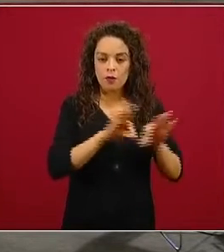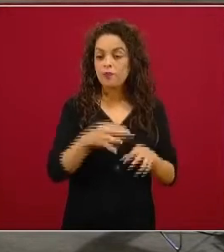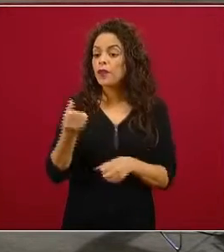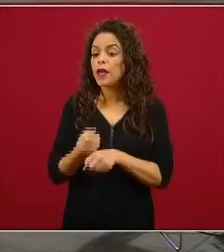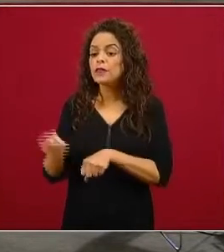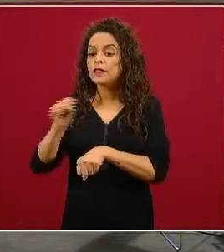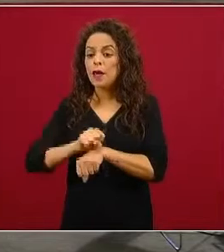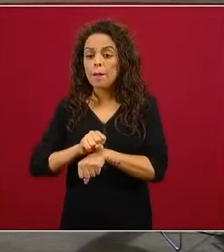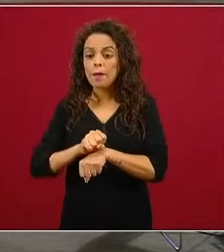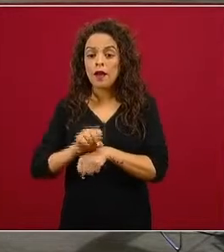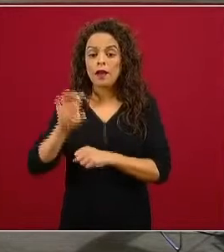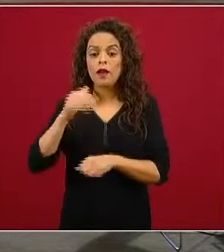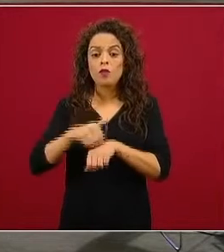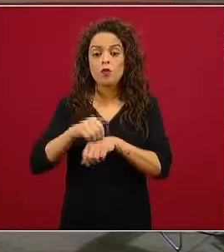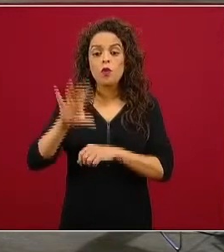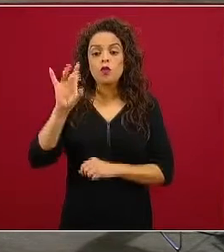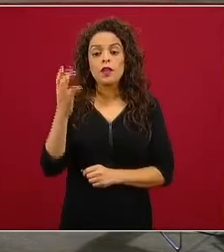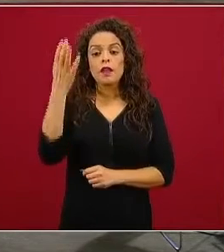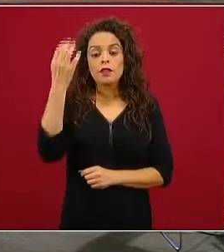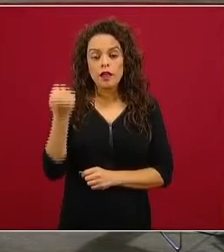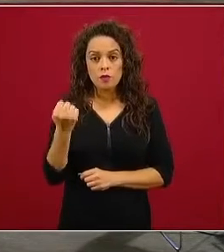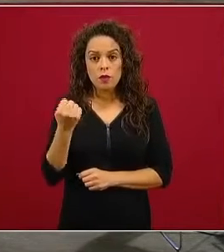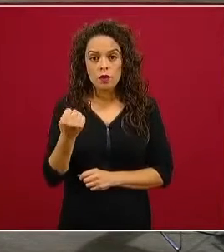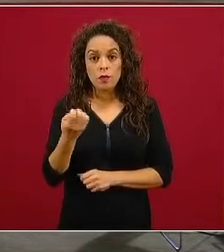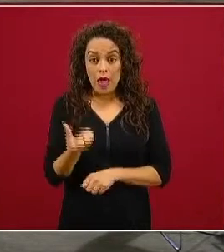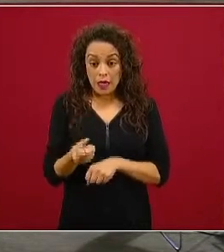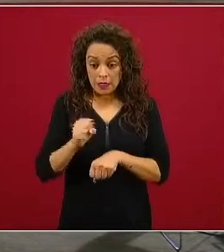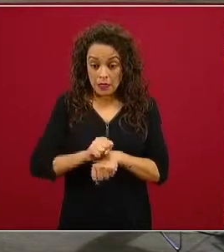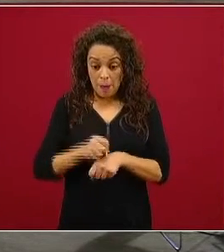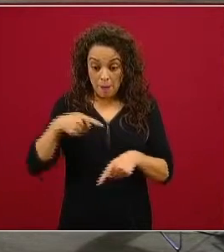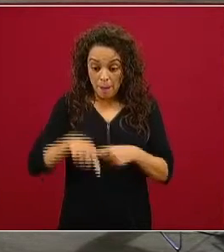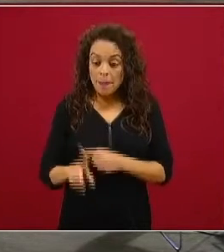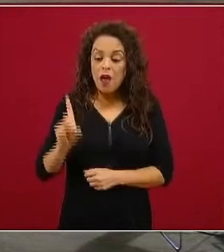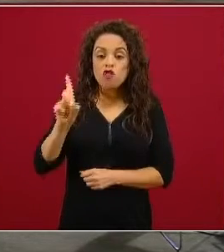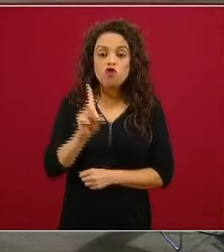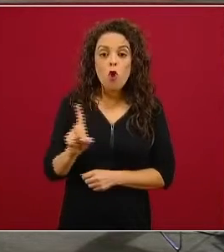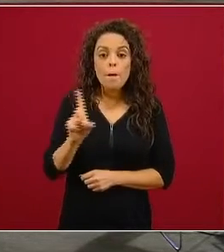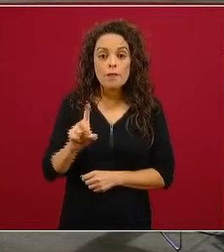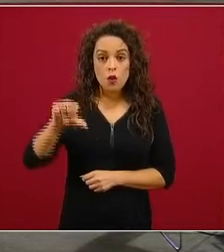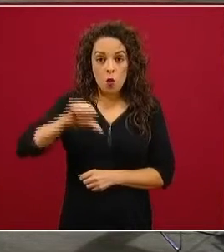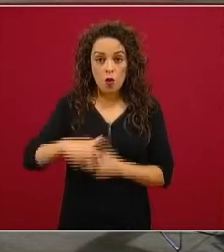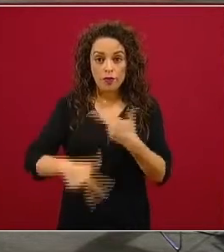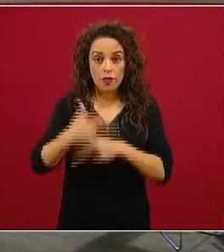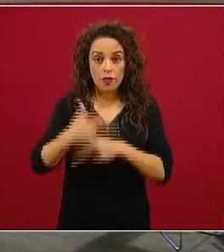entonces, presento, con su permiso, queridos amigos, vamos a presentar el informe